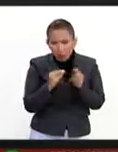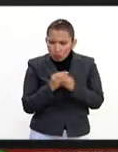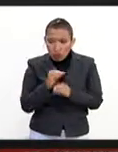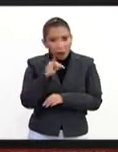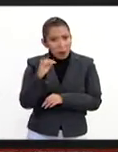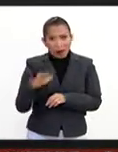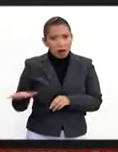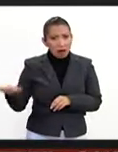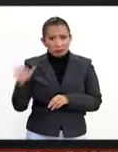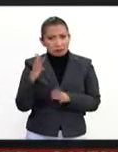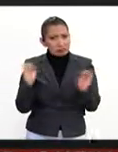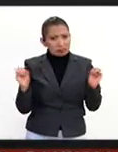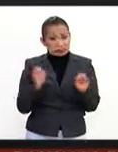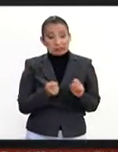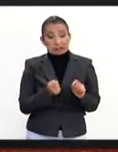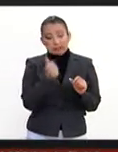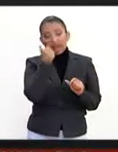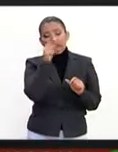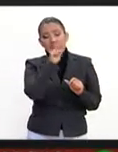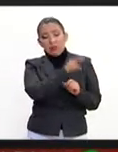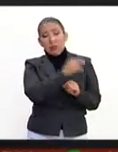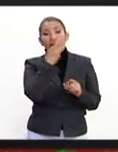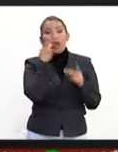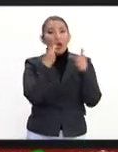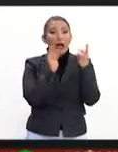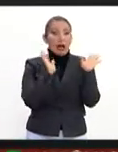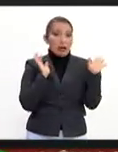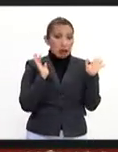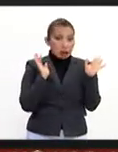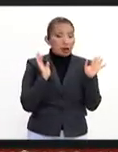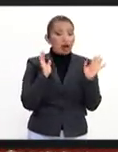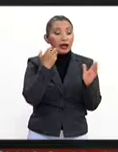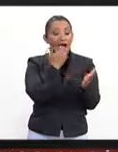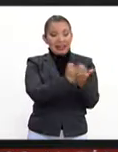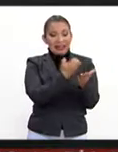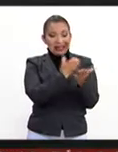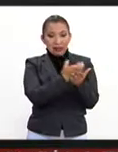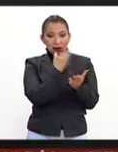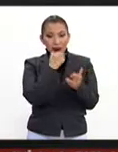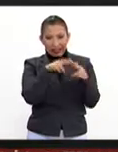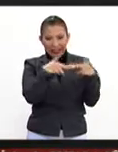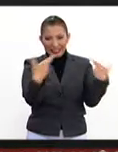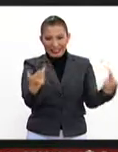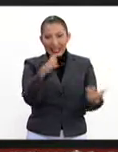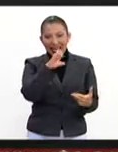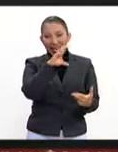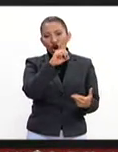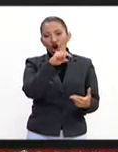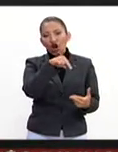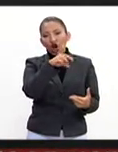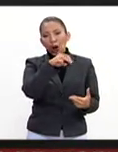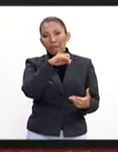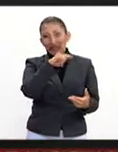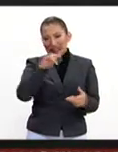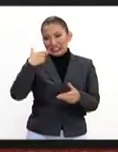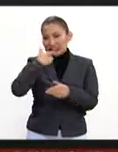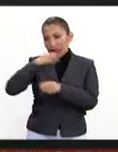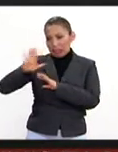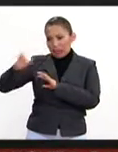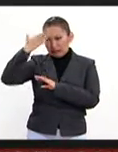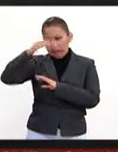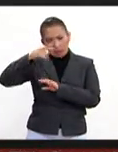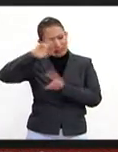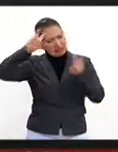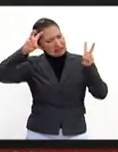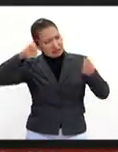mundo. Es una posibilidad meramente teórica. E incluso el Economist, esta revista británica, que bueno, sabemos que es pues, experta